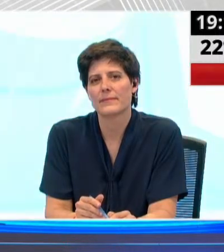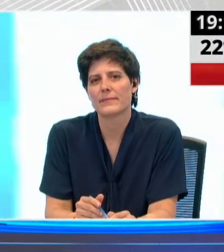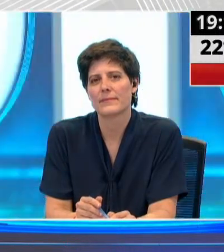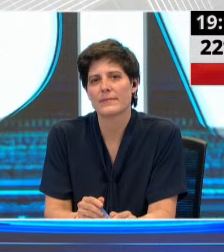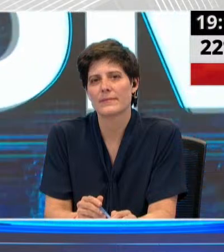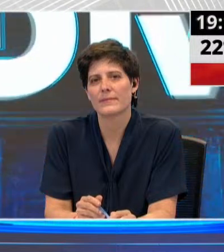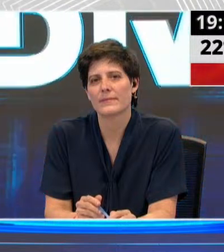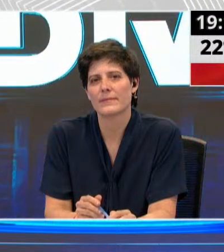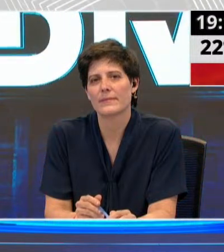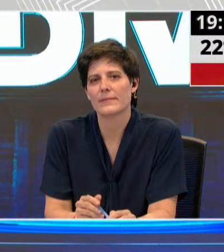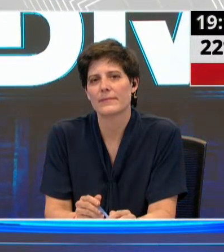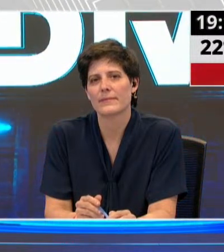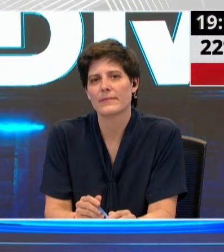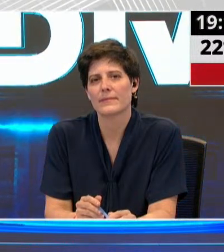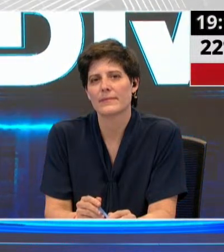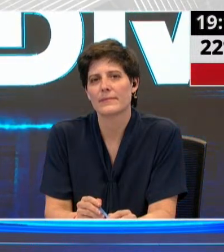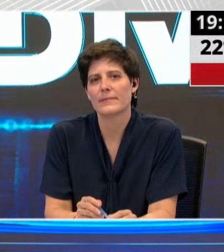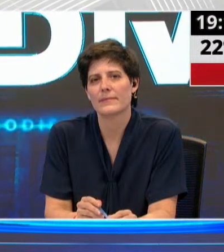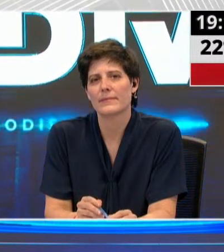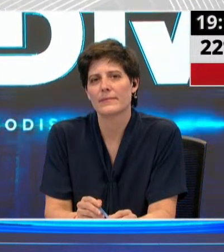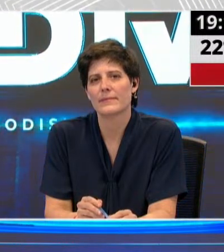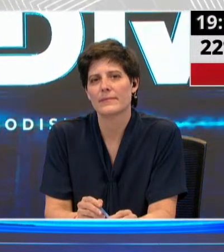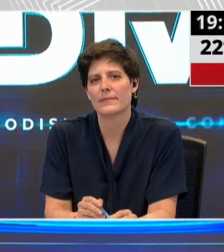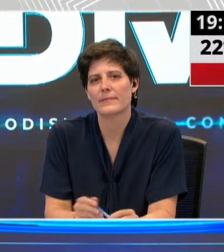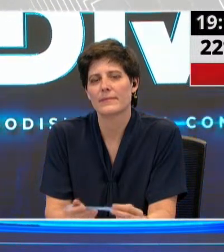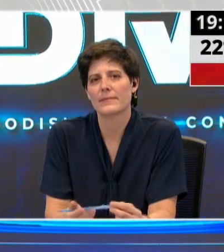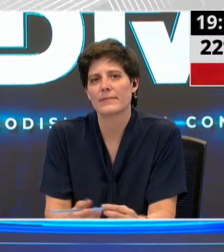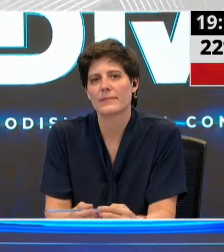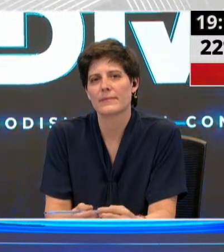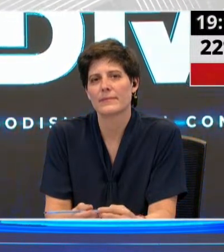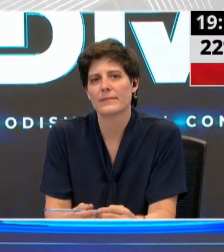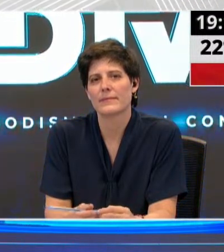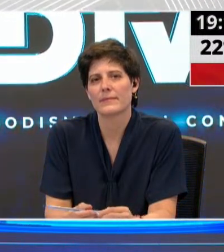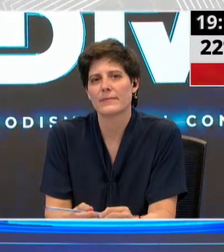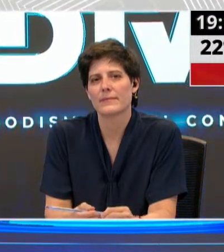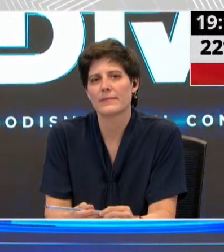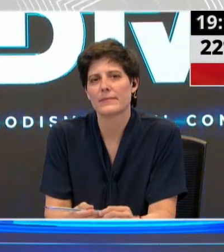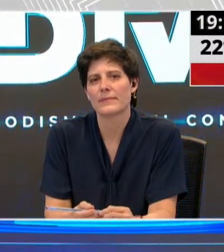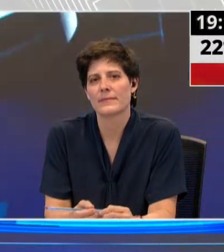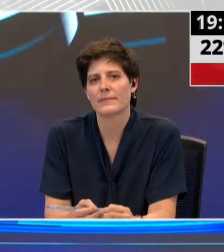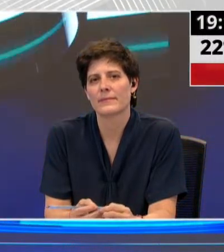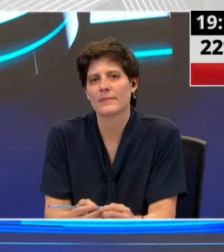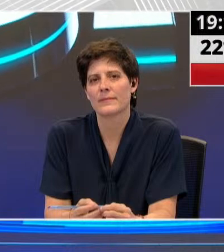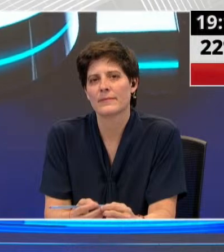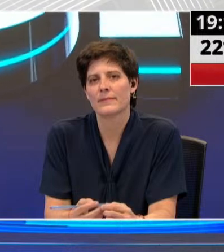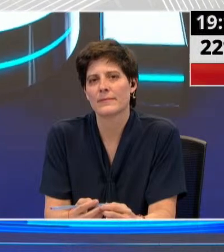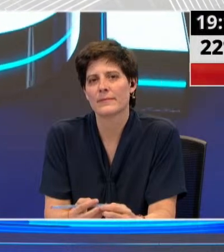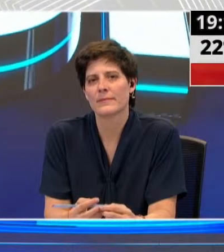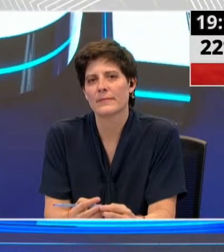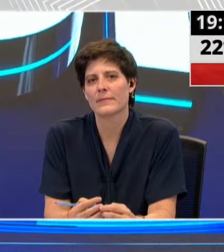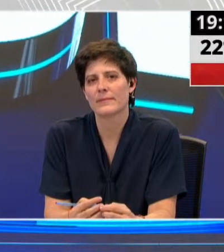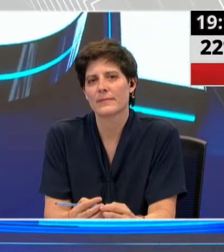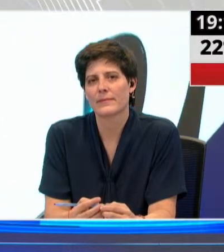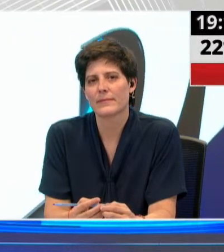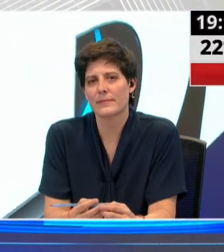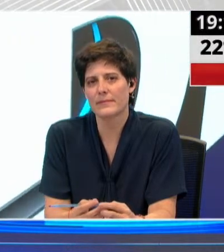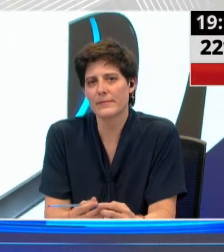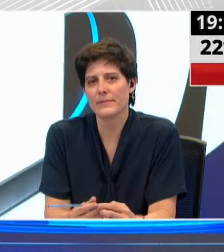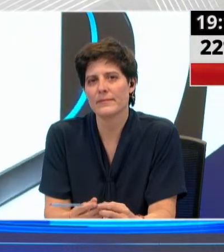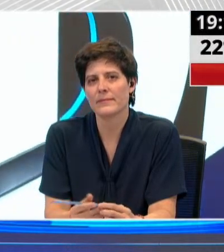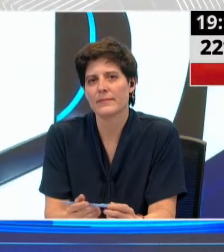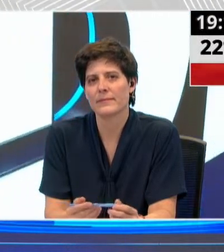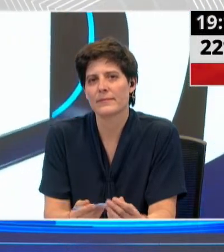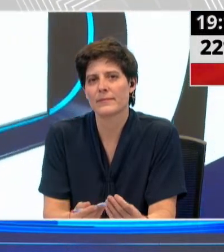posibilidad de que se pudiera votar, o en su defecto también es una posibilidad que le queda al presidente de la Cámara, pero siempre y